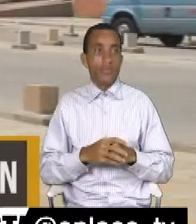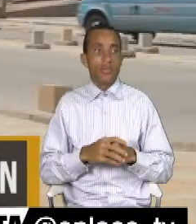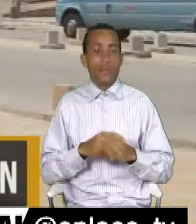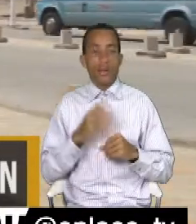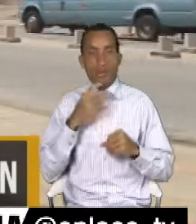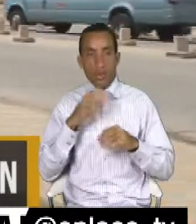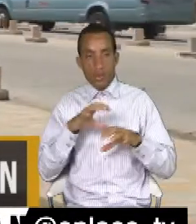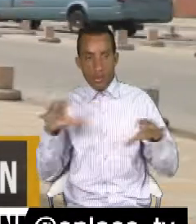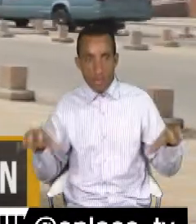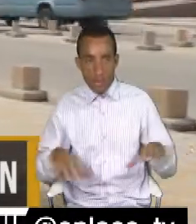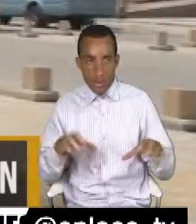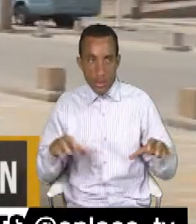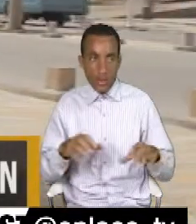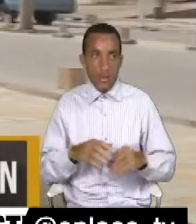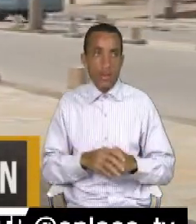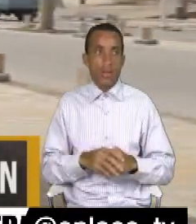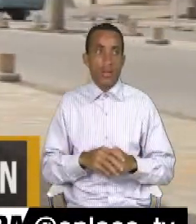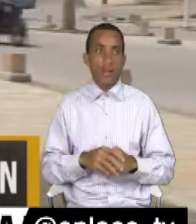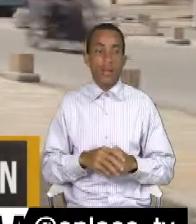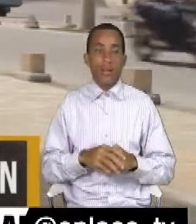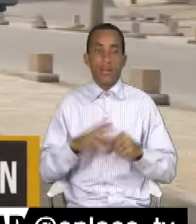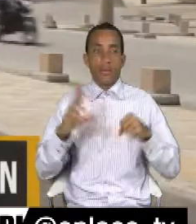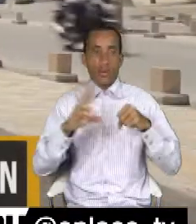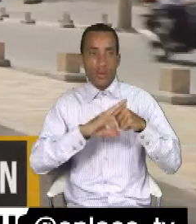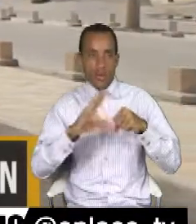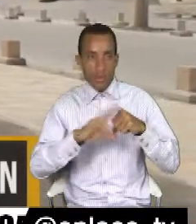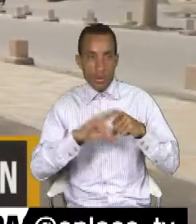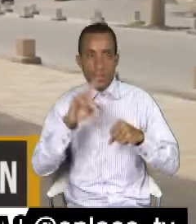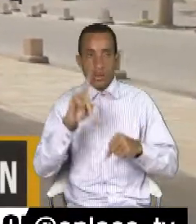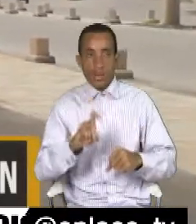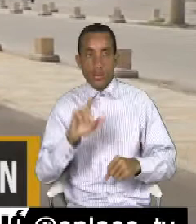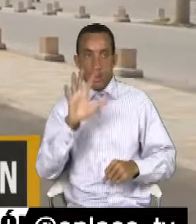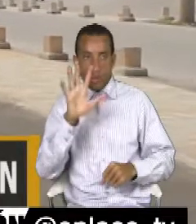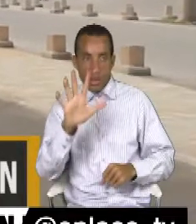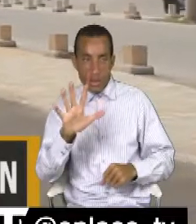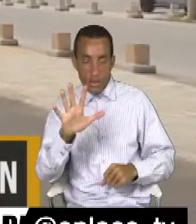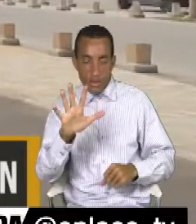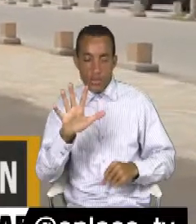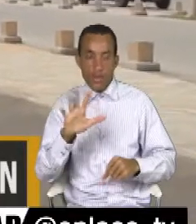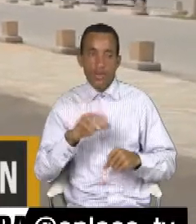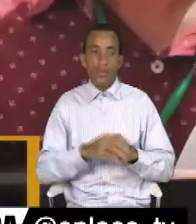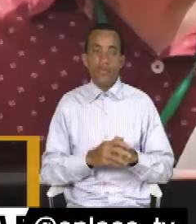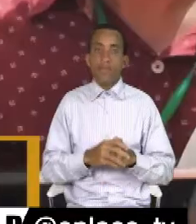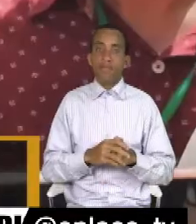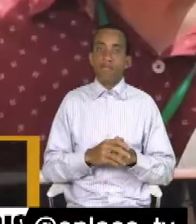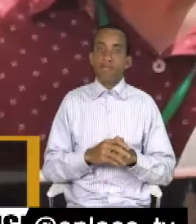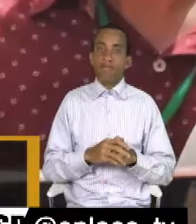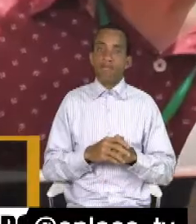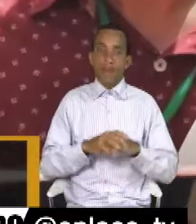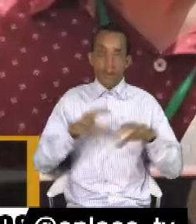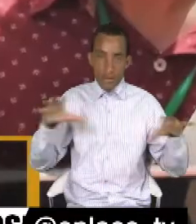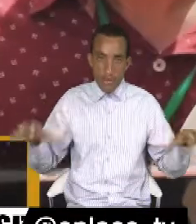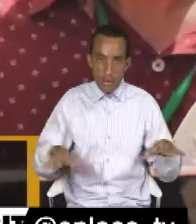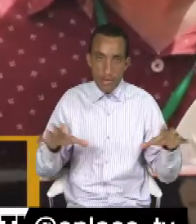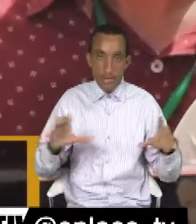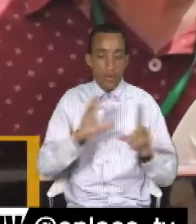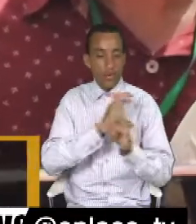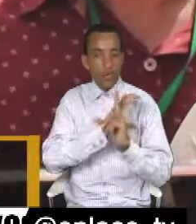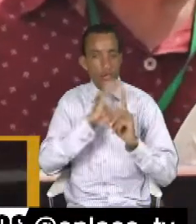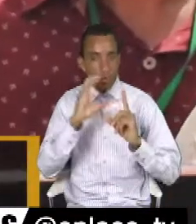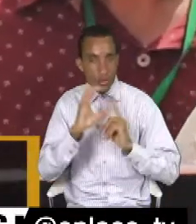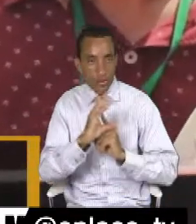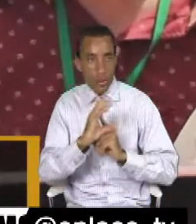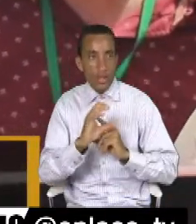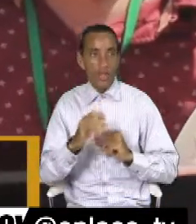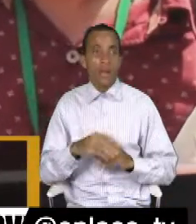ya de ruta 65, vamos a hacer actividades culturales los fines de semana. ¿Se acuerda que